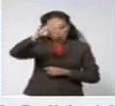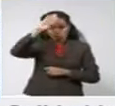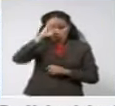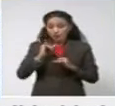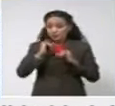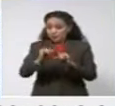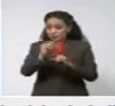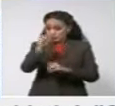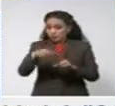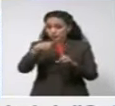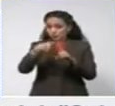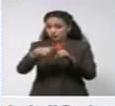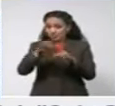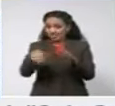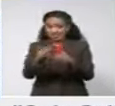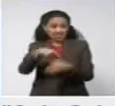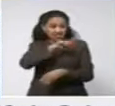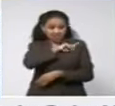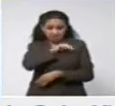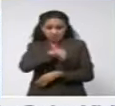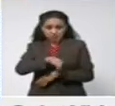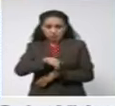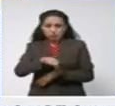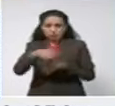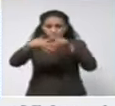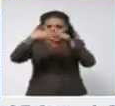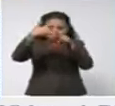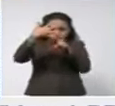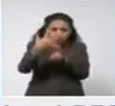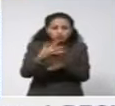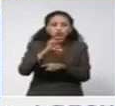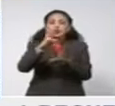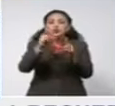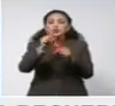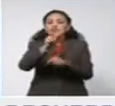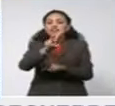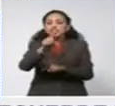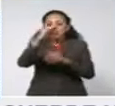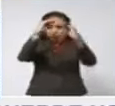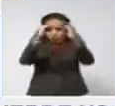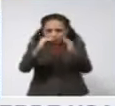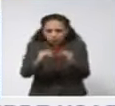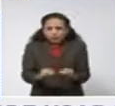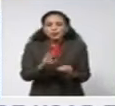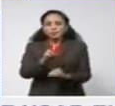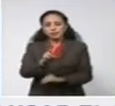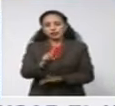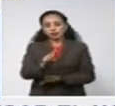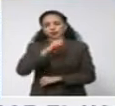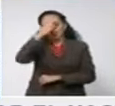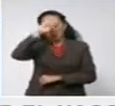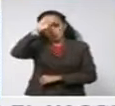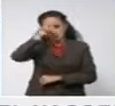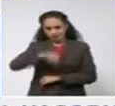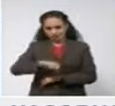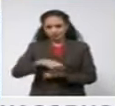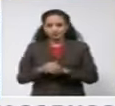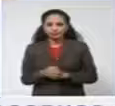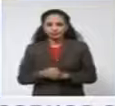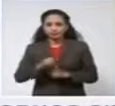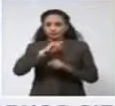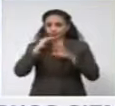de ayer, pues se mantiene en el lugar número 21. Y por letalidad, siempre